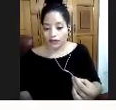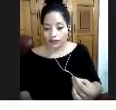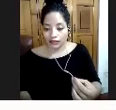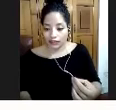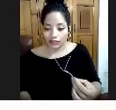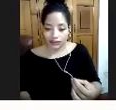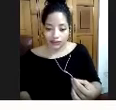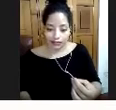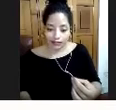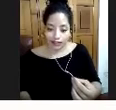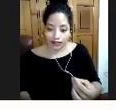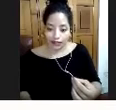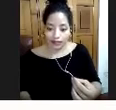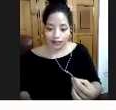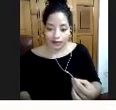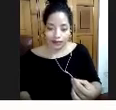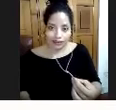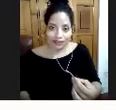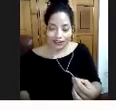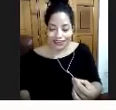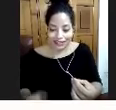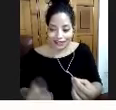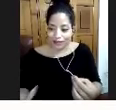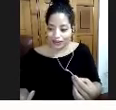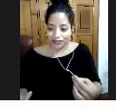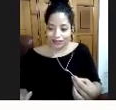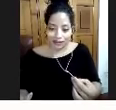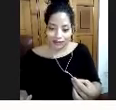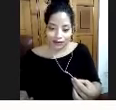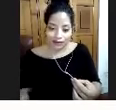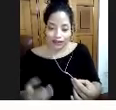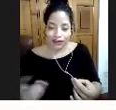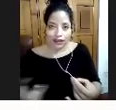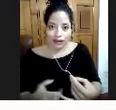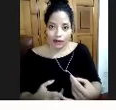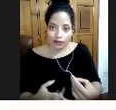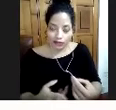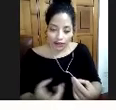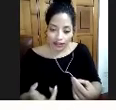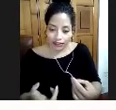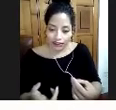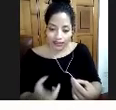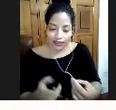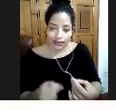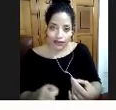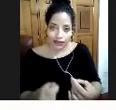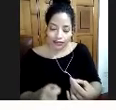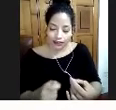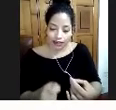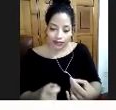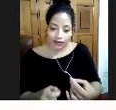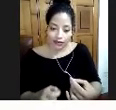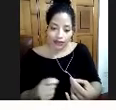Zoom le ha estado yendo bastante bien con el tema de la pandemia. A Zoom y a otras plataformas, como lo mencionaba antes, de